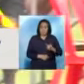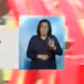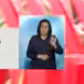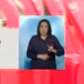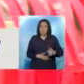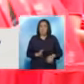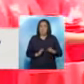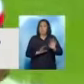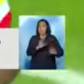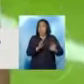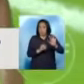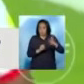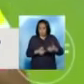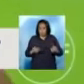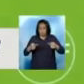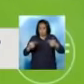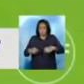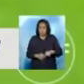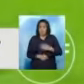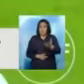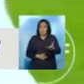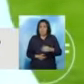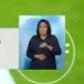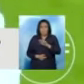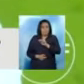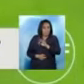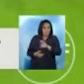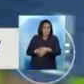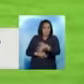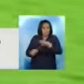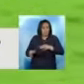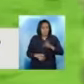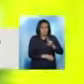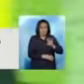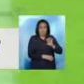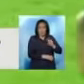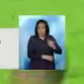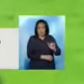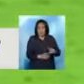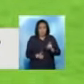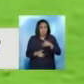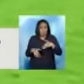eliminatorias. El central Miguel Araujo se perfila como el reemplazante de Cristian Ramos,